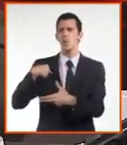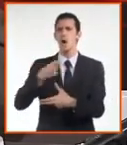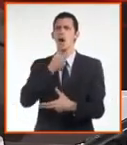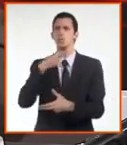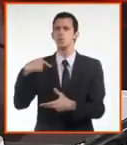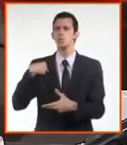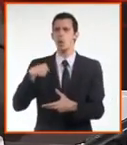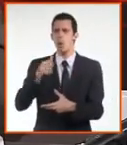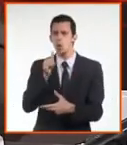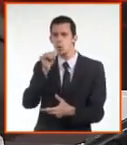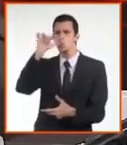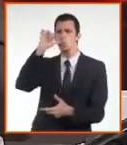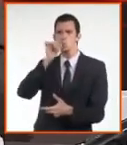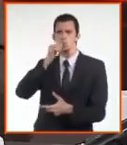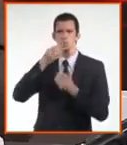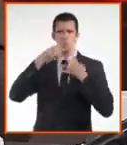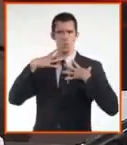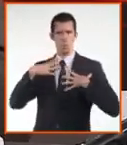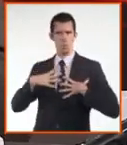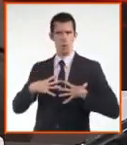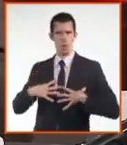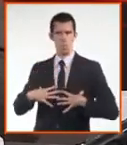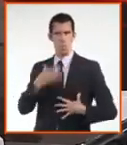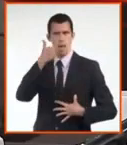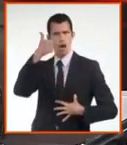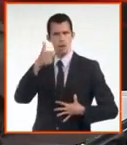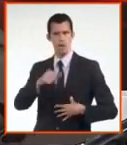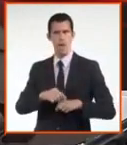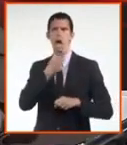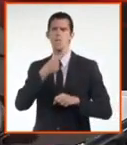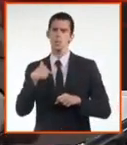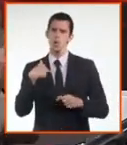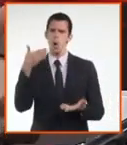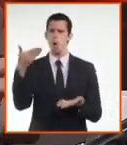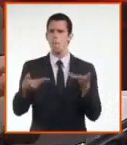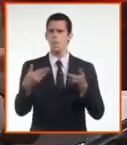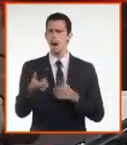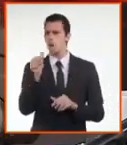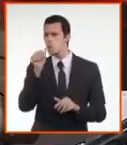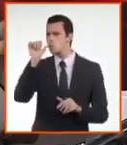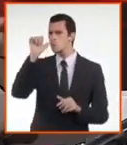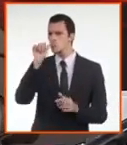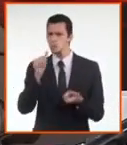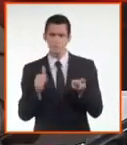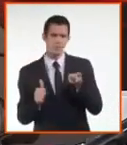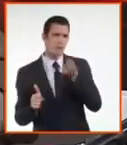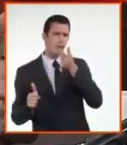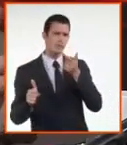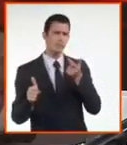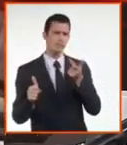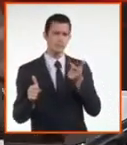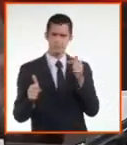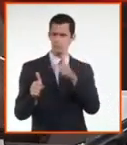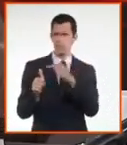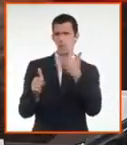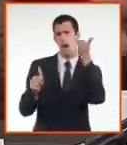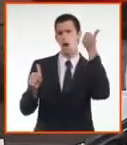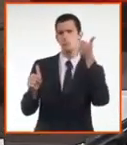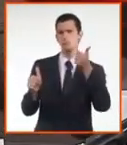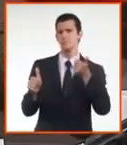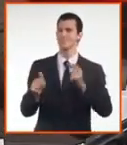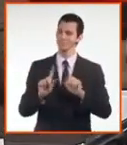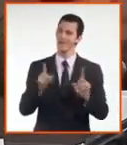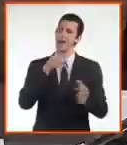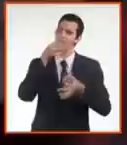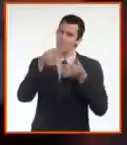después de diluirse y es que se absorbe entonces por eso generalmente los líquidos orales van dirigidos a los niños